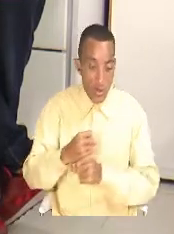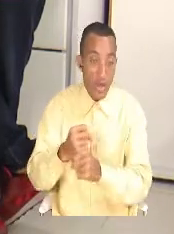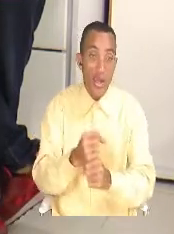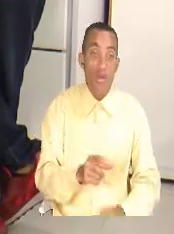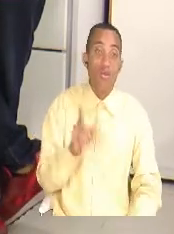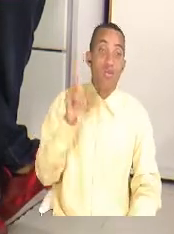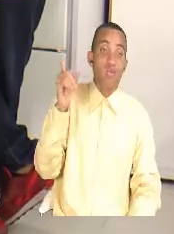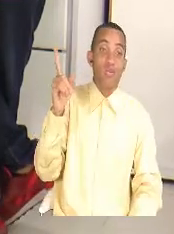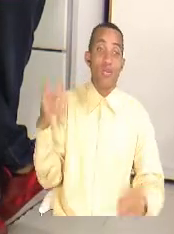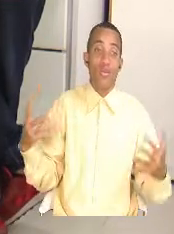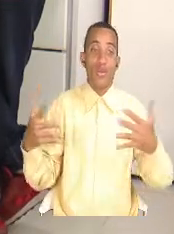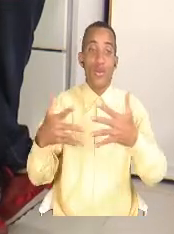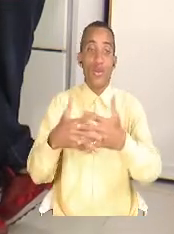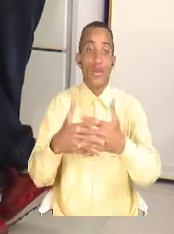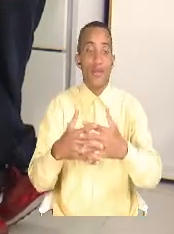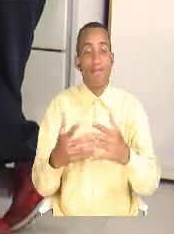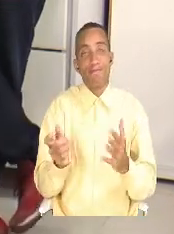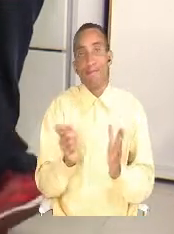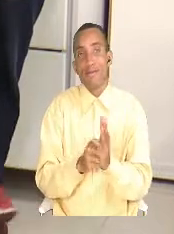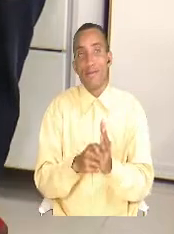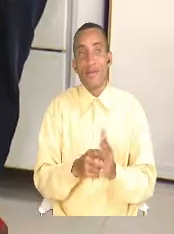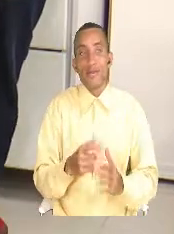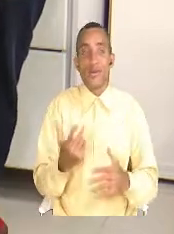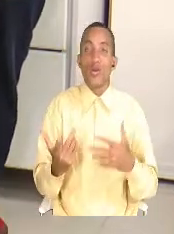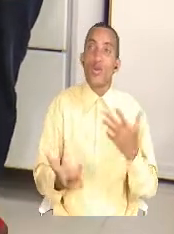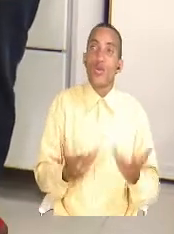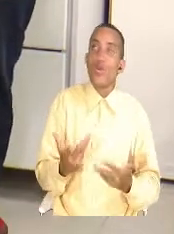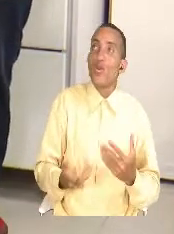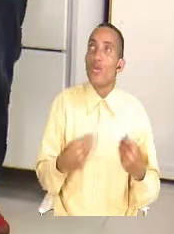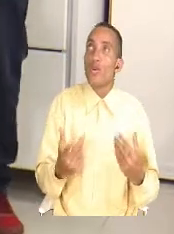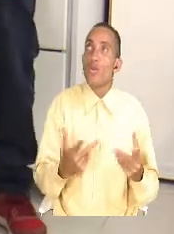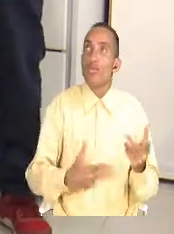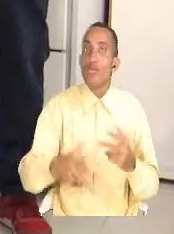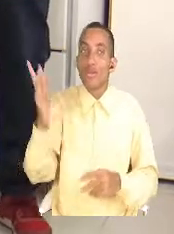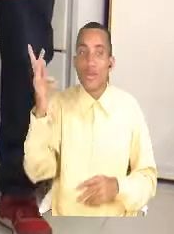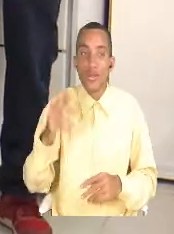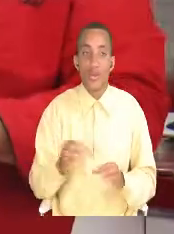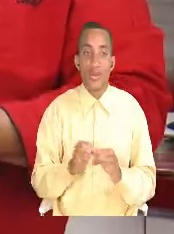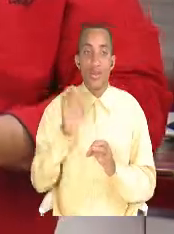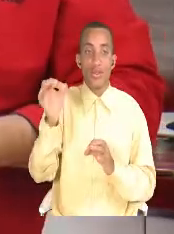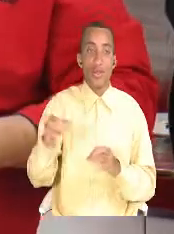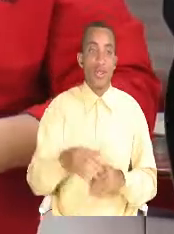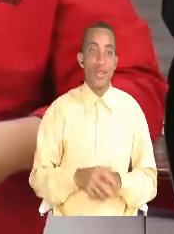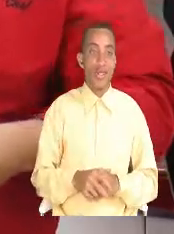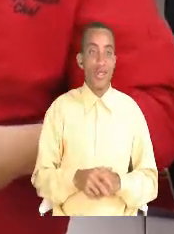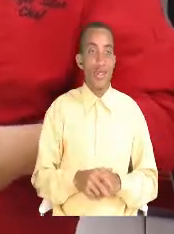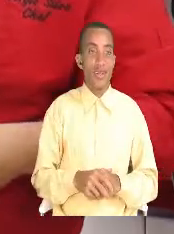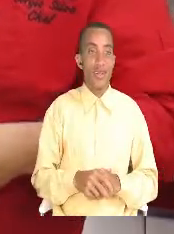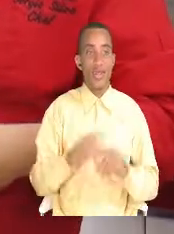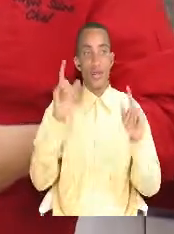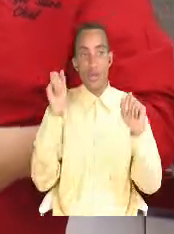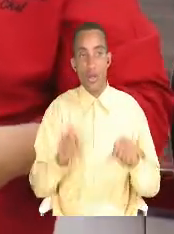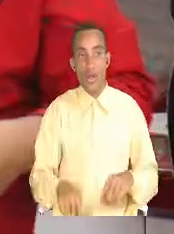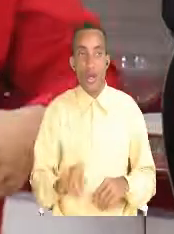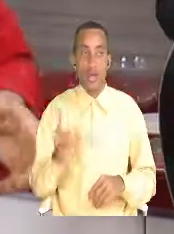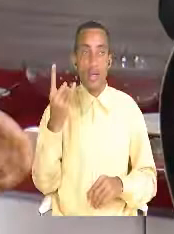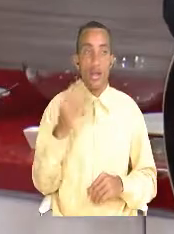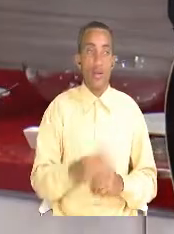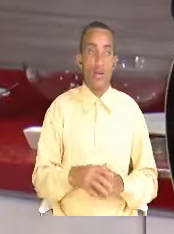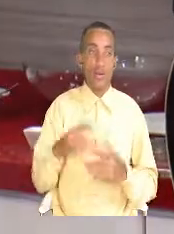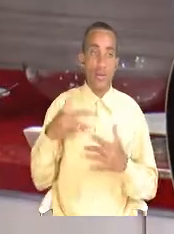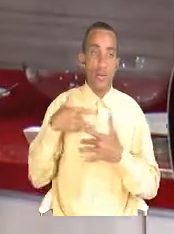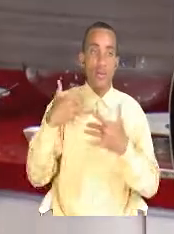Pero no sé, no sabría cómo hacerlo. Ya. Se vean, bueno, acá esto lo ya. Que puedan, lo que puedan. Cualquier voy